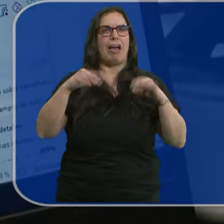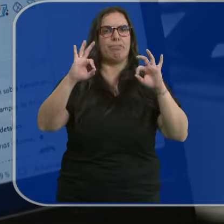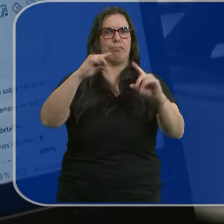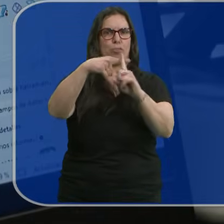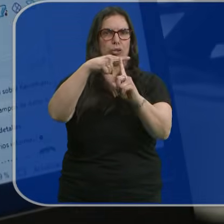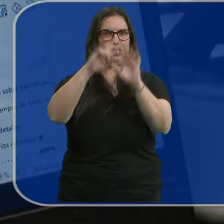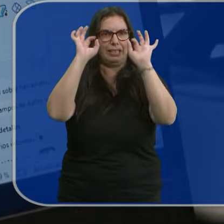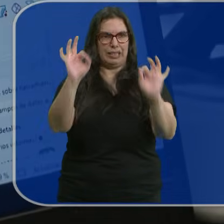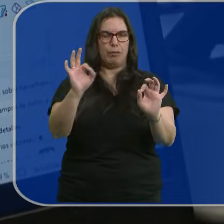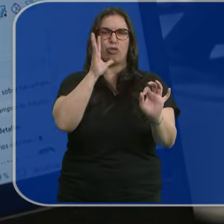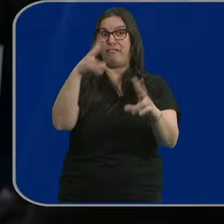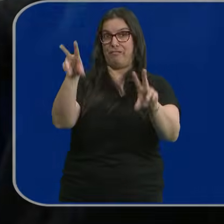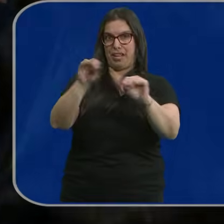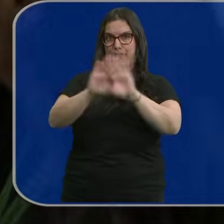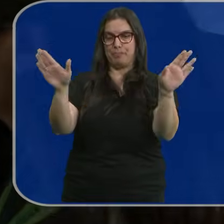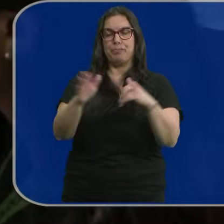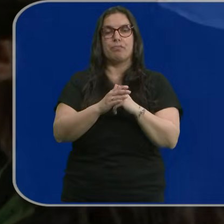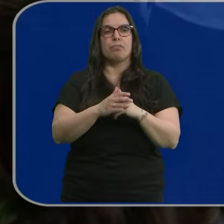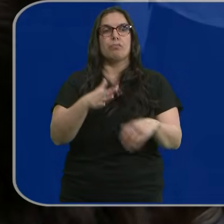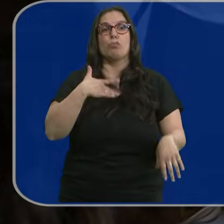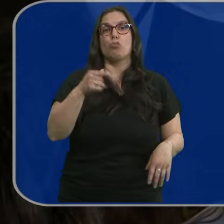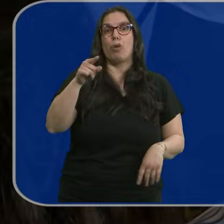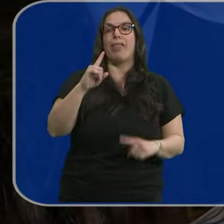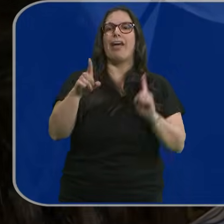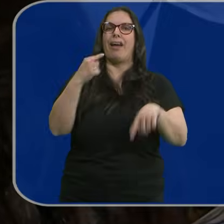positiva, así que ya vamos a salir, ¿vale? Podrá contar con